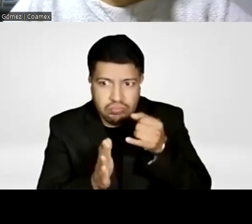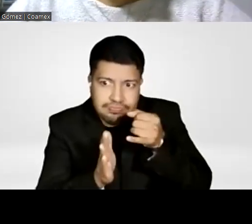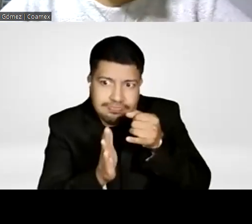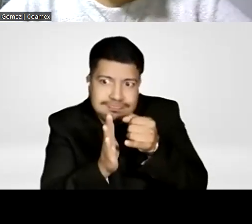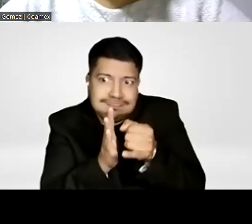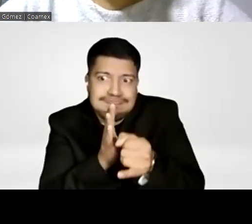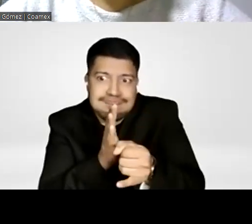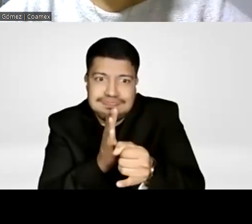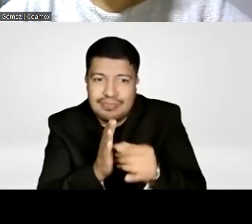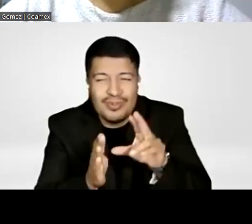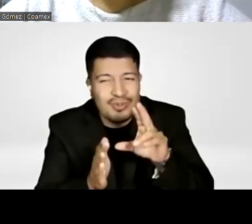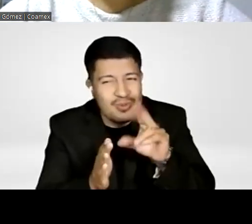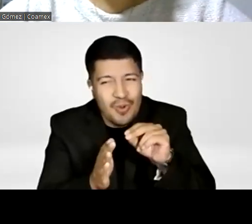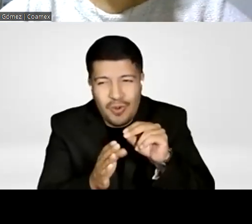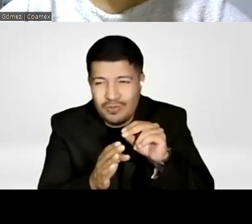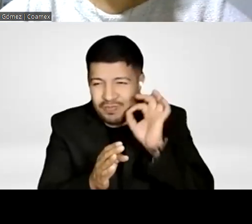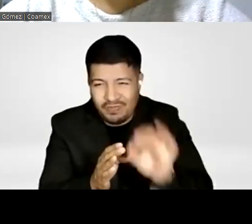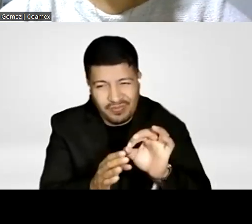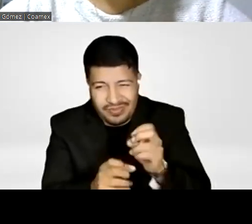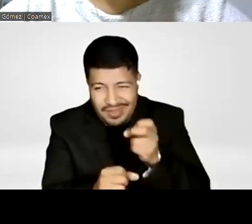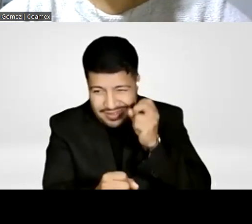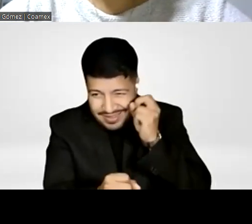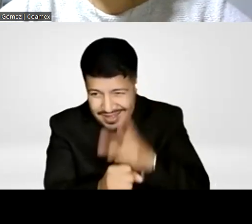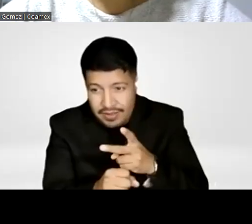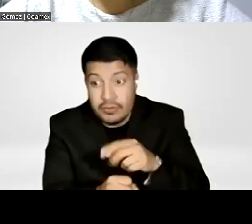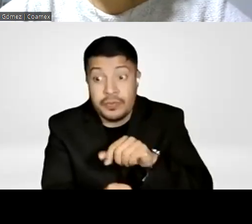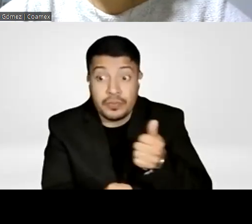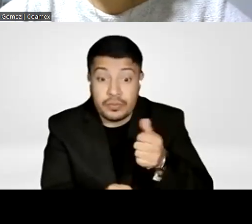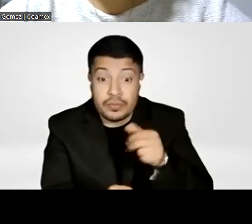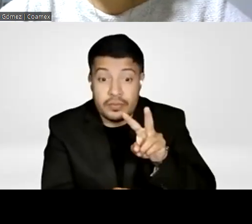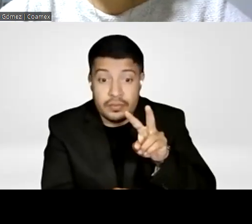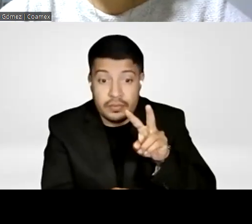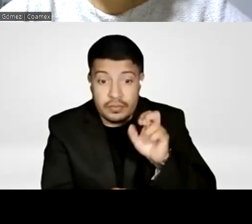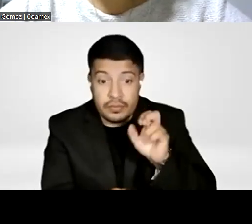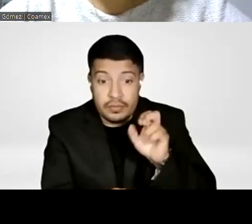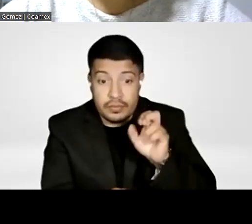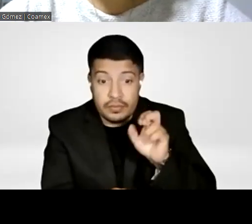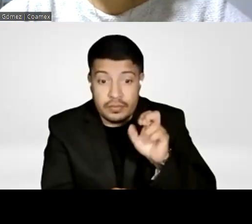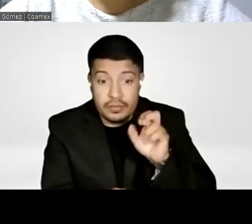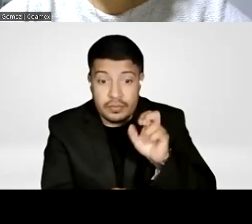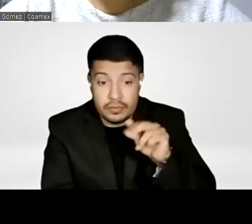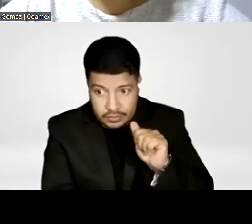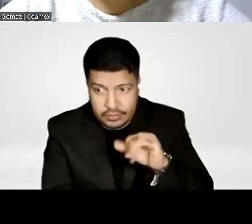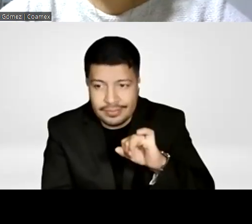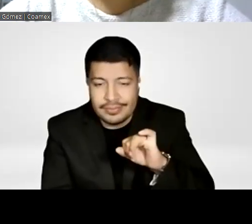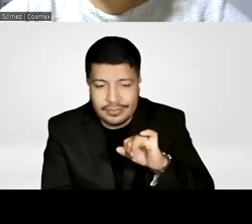no tan tempranos. El Vanedela sí es una prueba de tamizaje que se usa